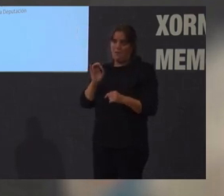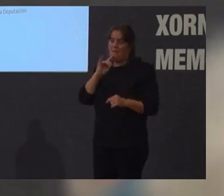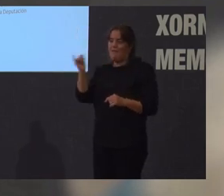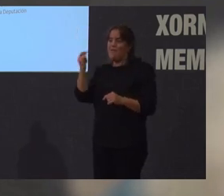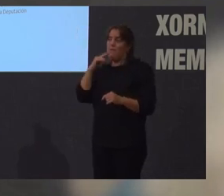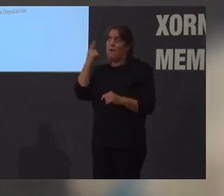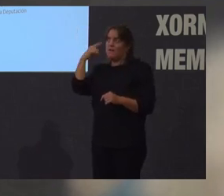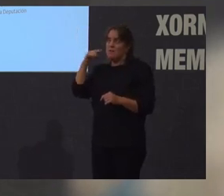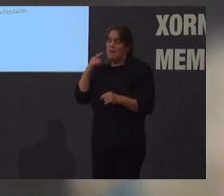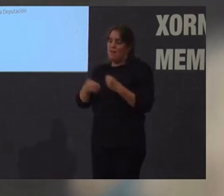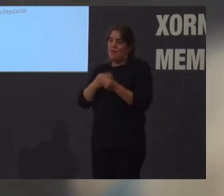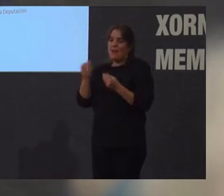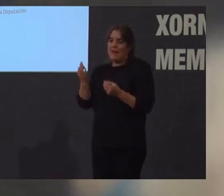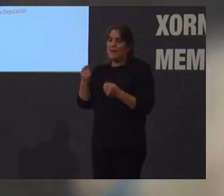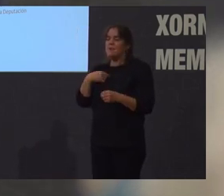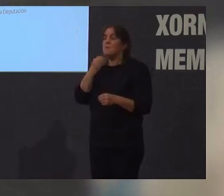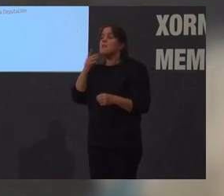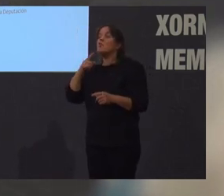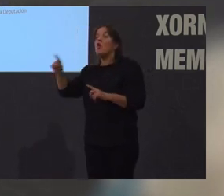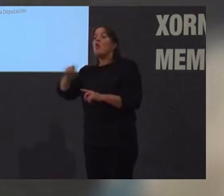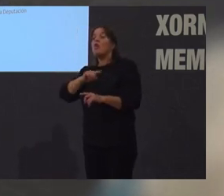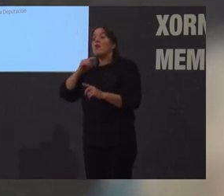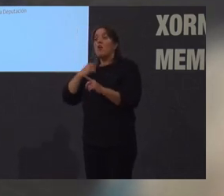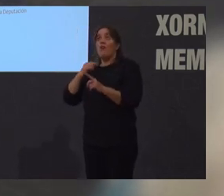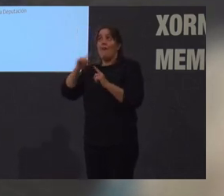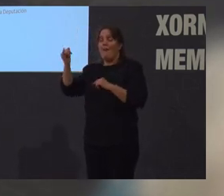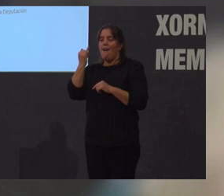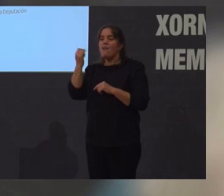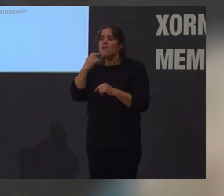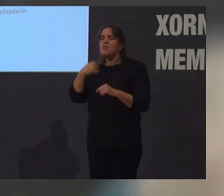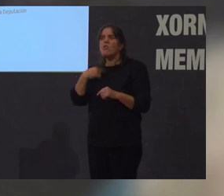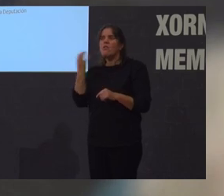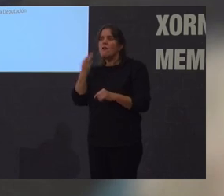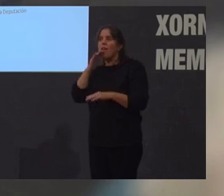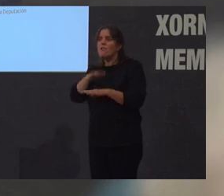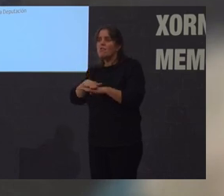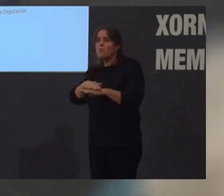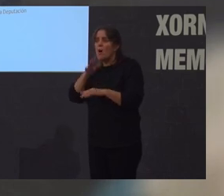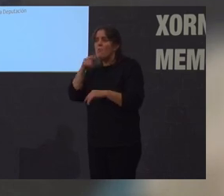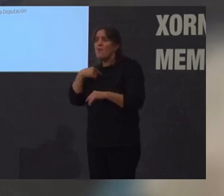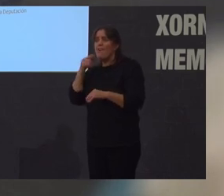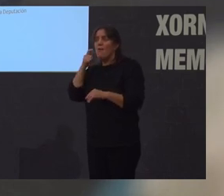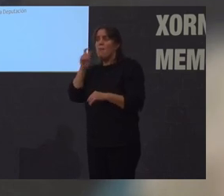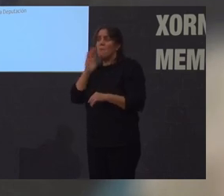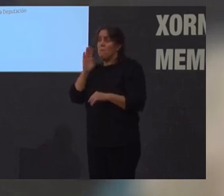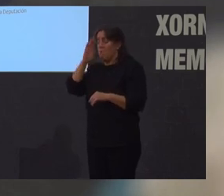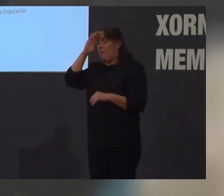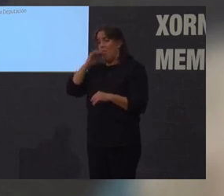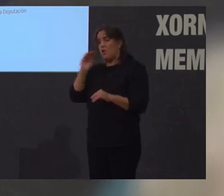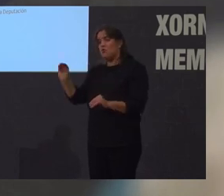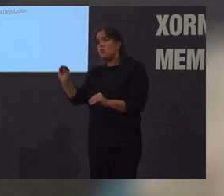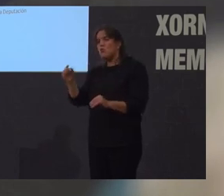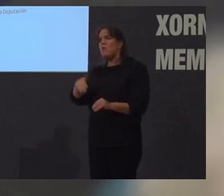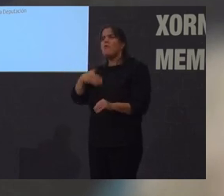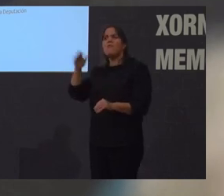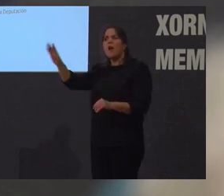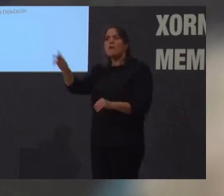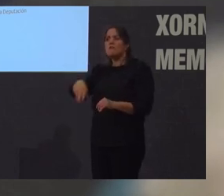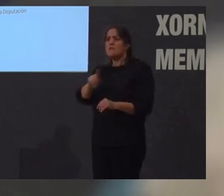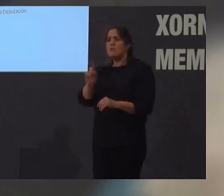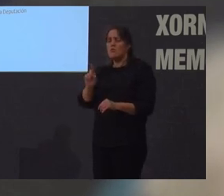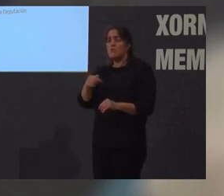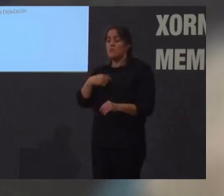que tiene que hacer contigo. Le mandó un correo diciendo que yo tenía que disculparme porque su padre no era ningún franquista. Entonces yo le mandé